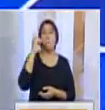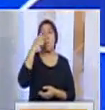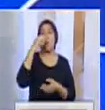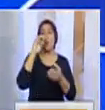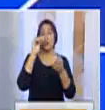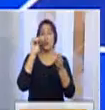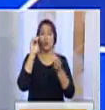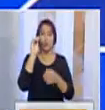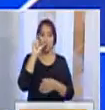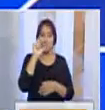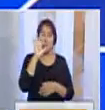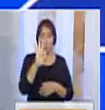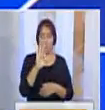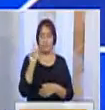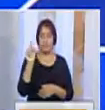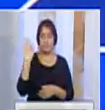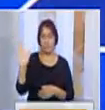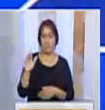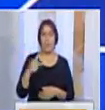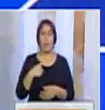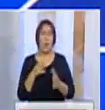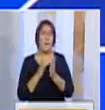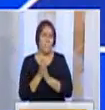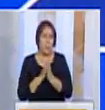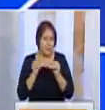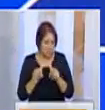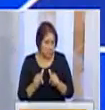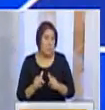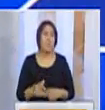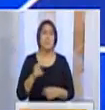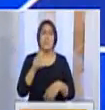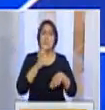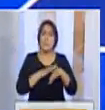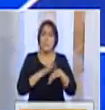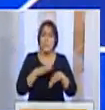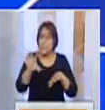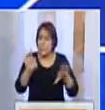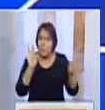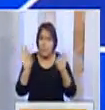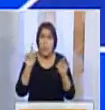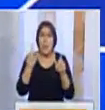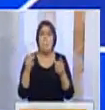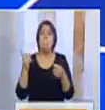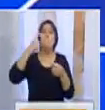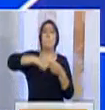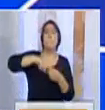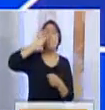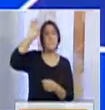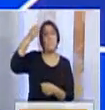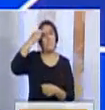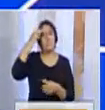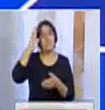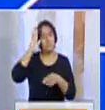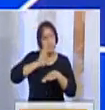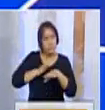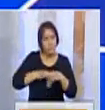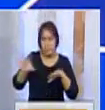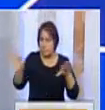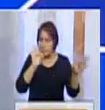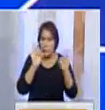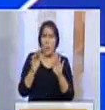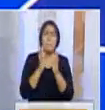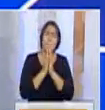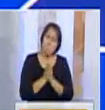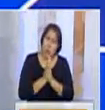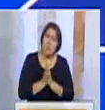aprovechar la oportunidad, miren, para hacer un llamado a la participación política, un llamado al voto. Por favor, guatemaltecos, vamos mañana a